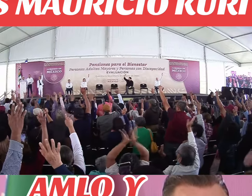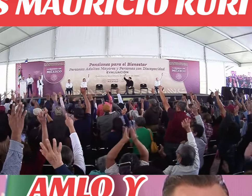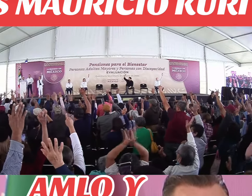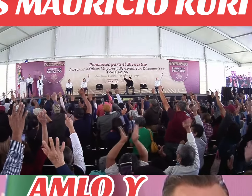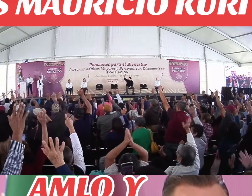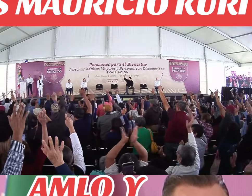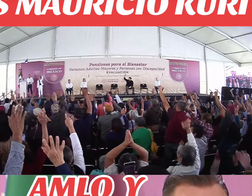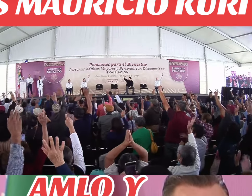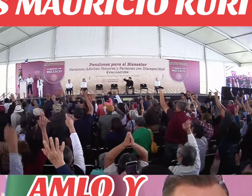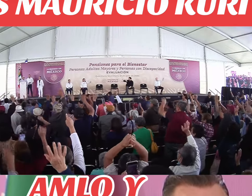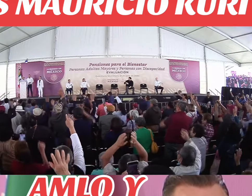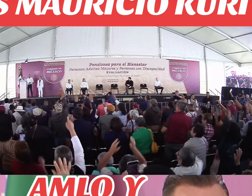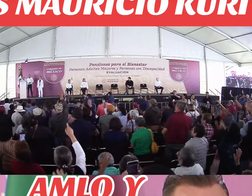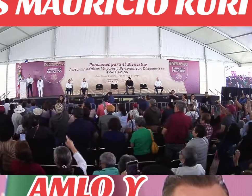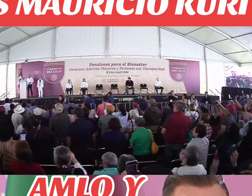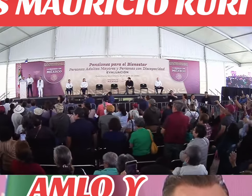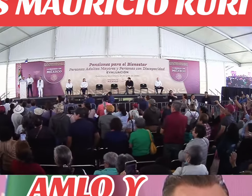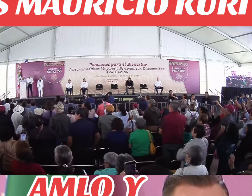Bájenla.